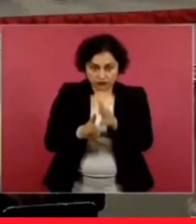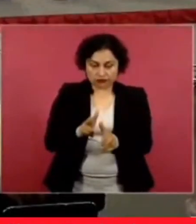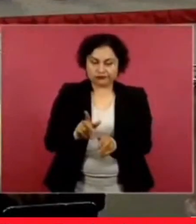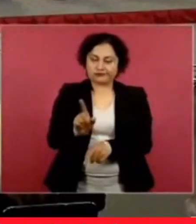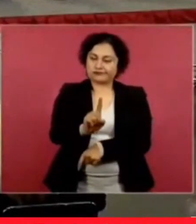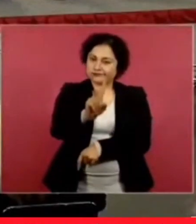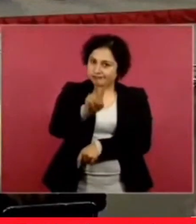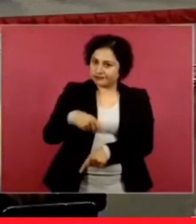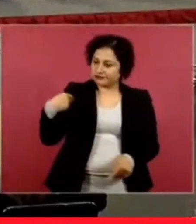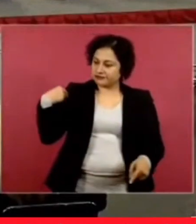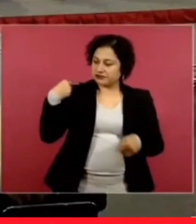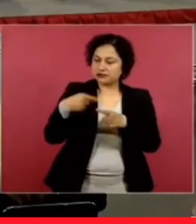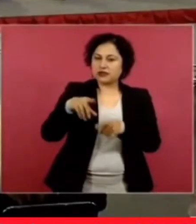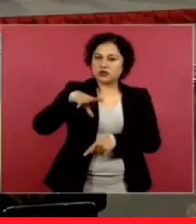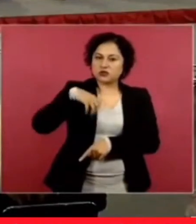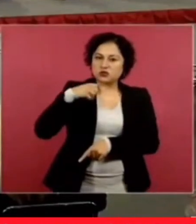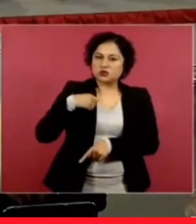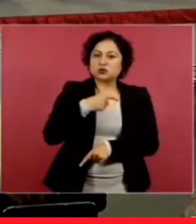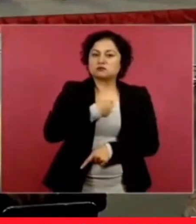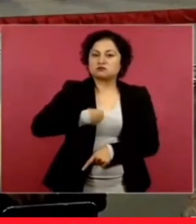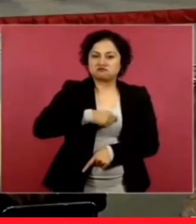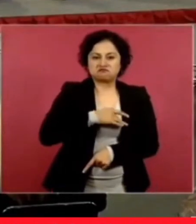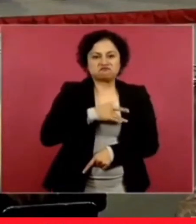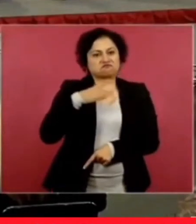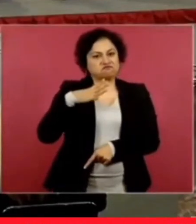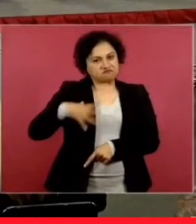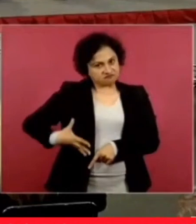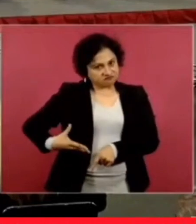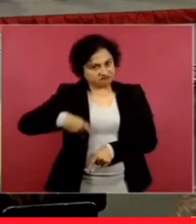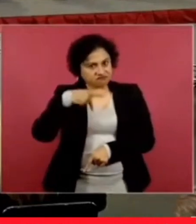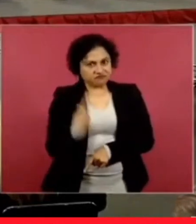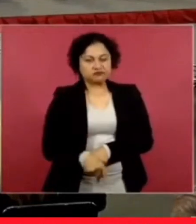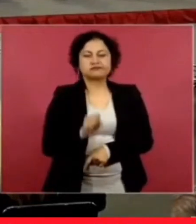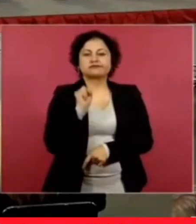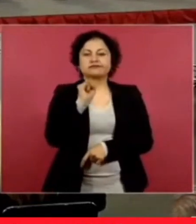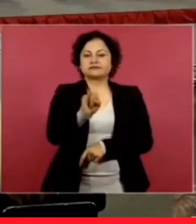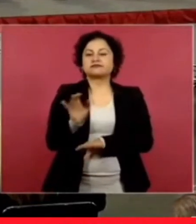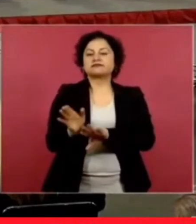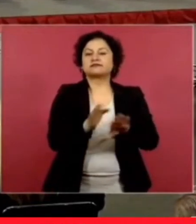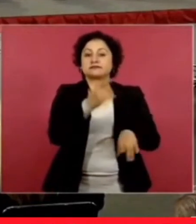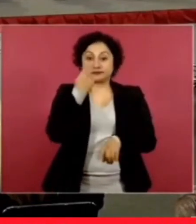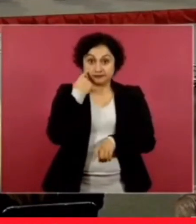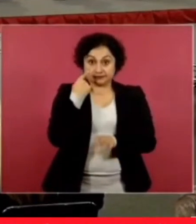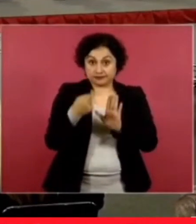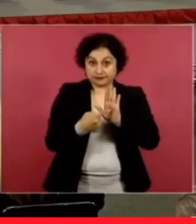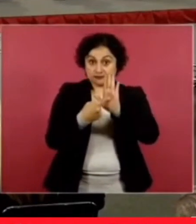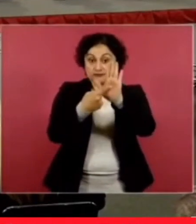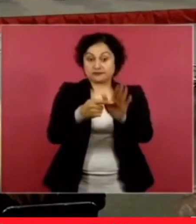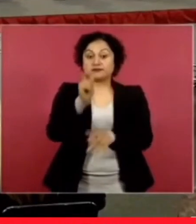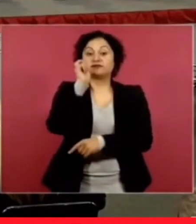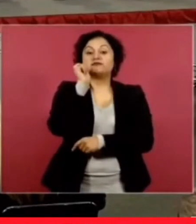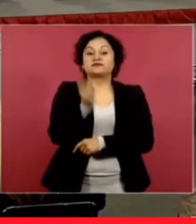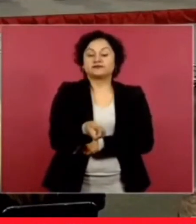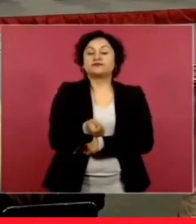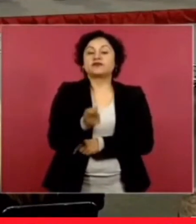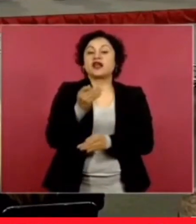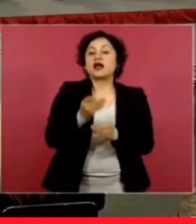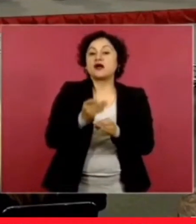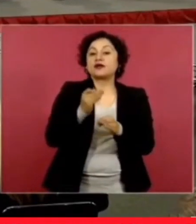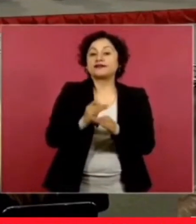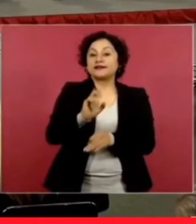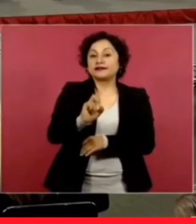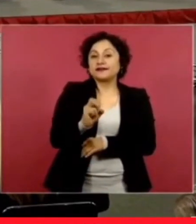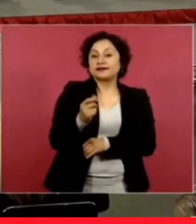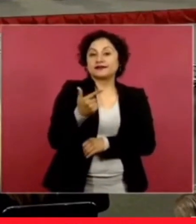en la siguiente lámina vemos cómo estamos distribuidos ahora tenemos hasta el día de hoy 37 proveedores